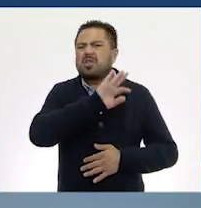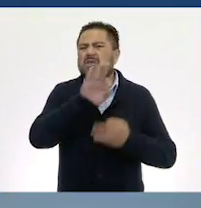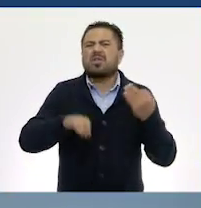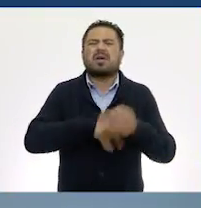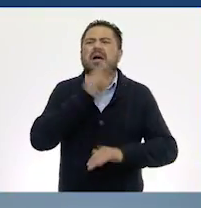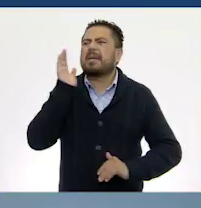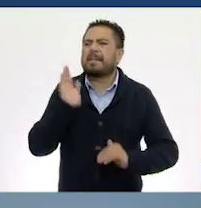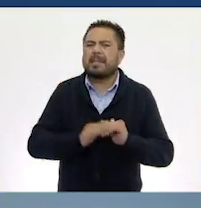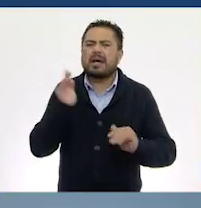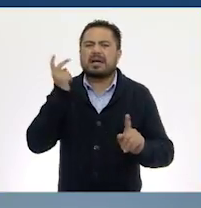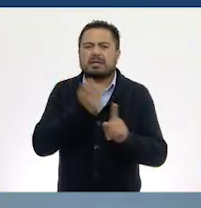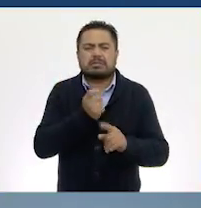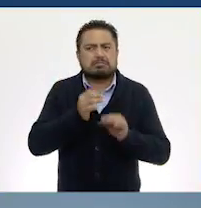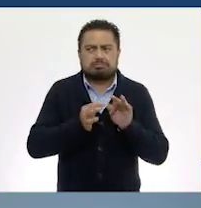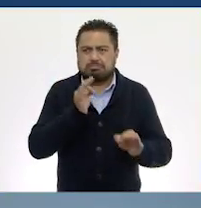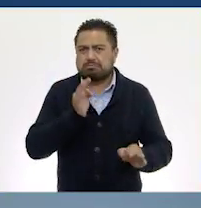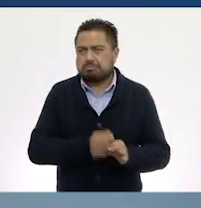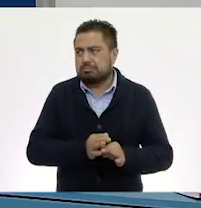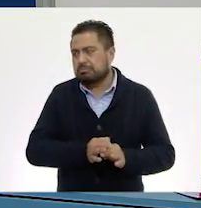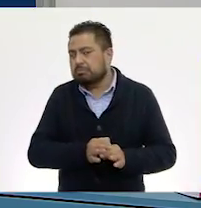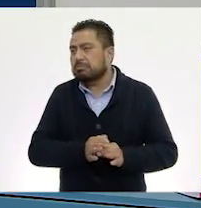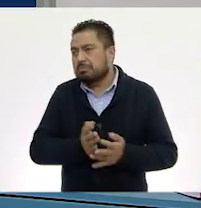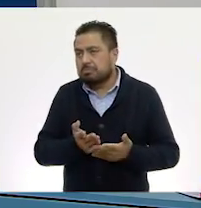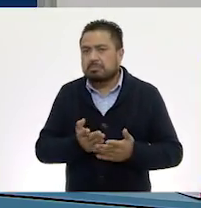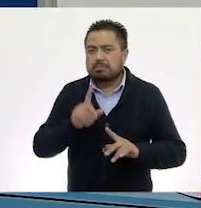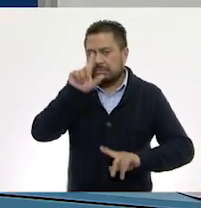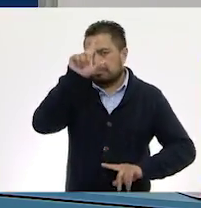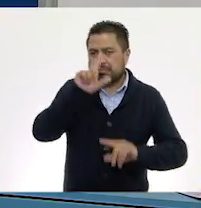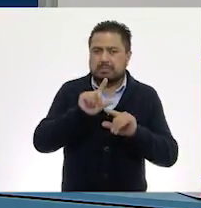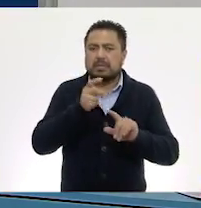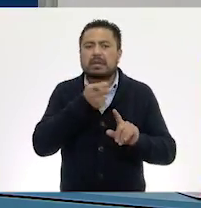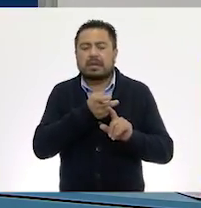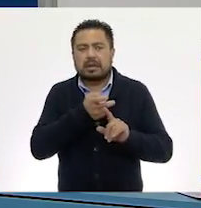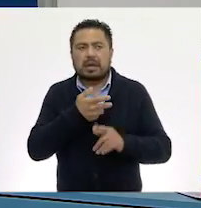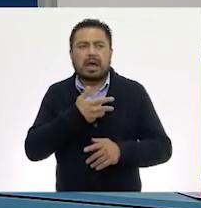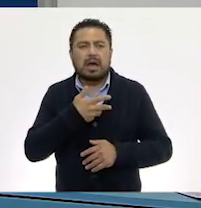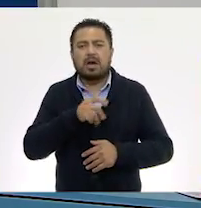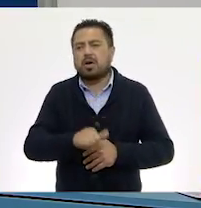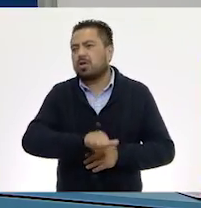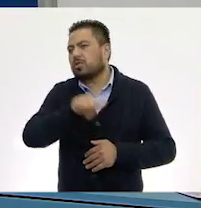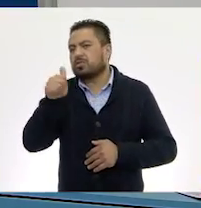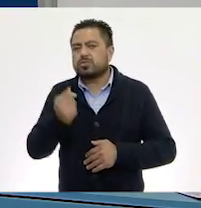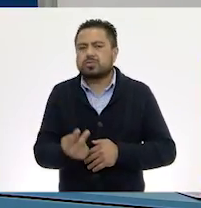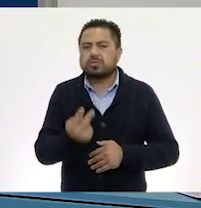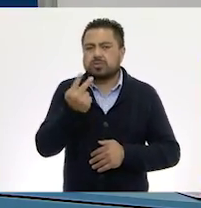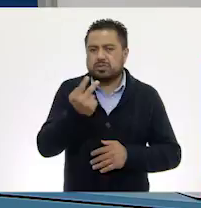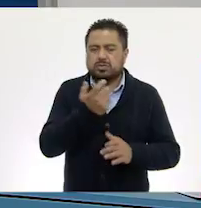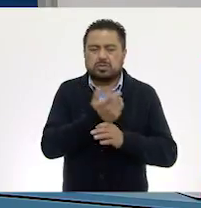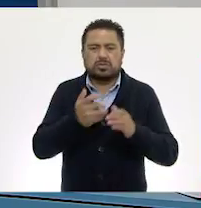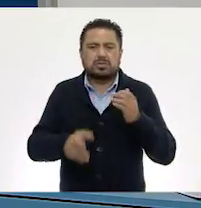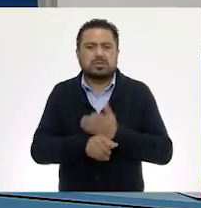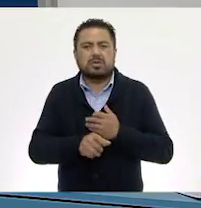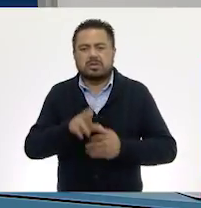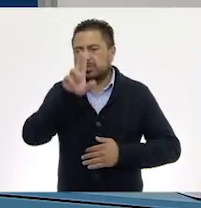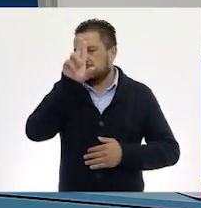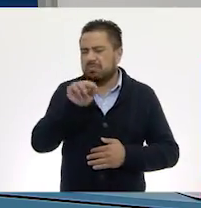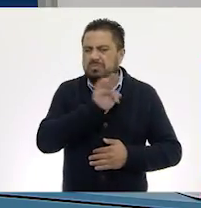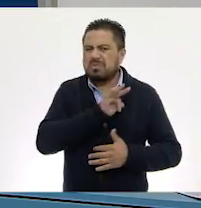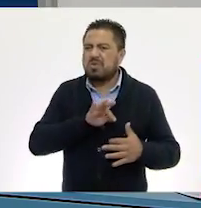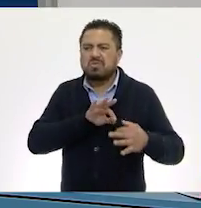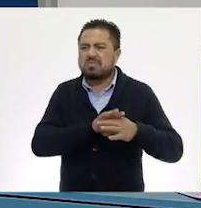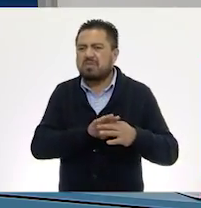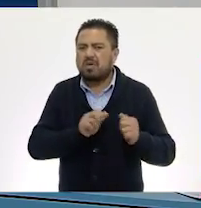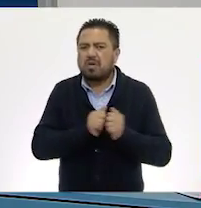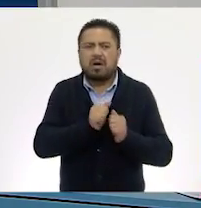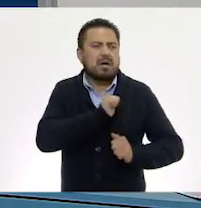lo demás está correcto, ¿no? En esta pequeña biografía hay otros dos aspectos que no podrían coincidir